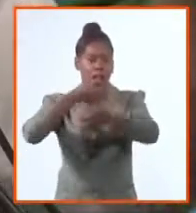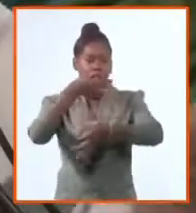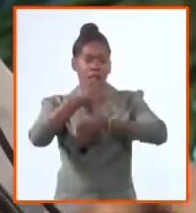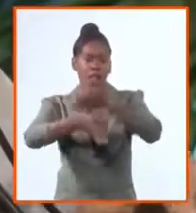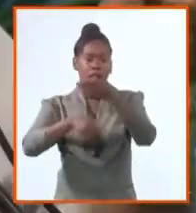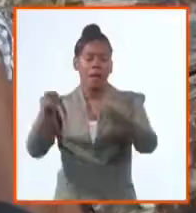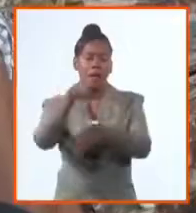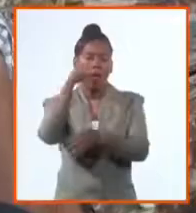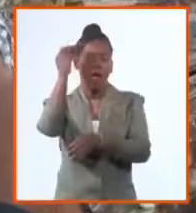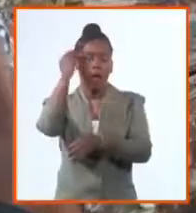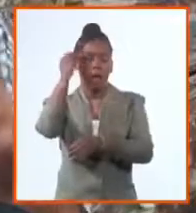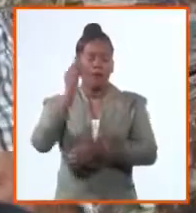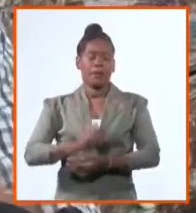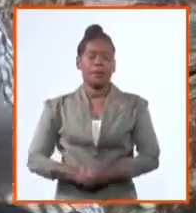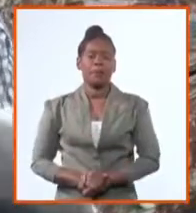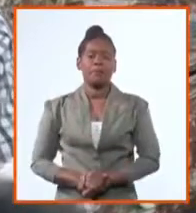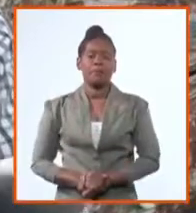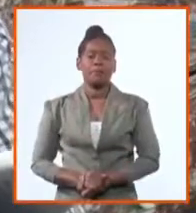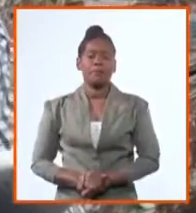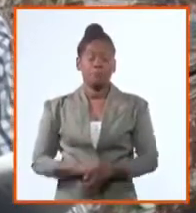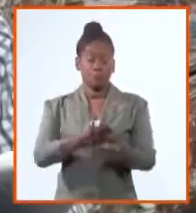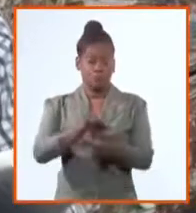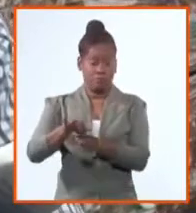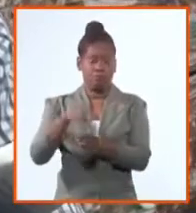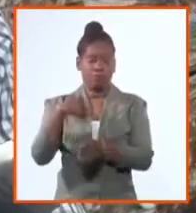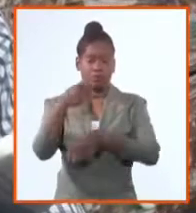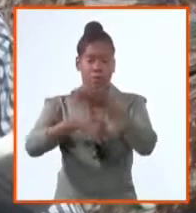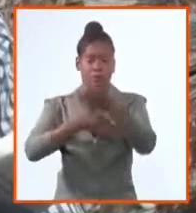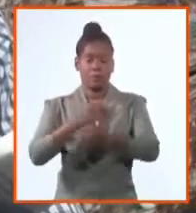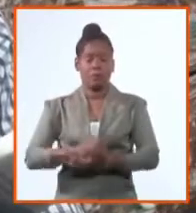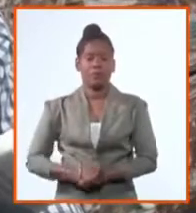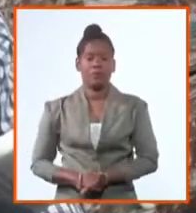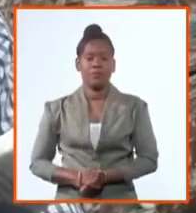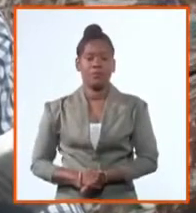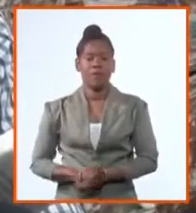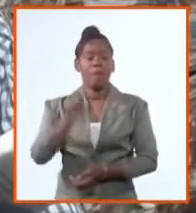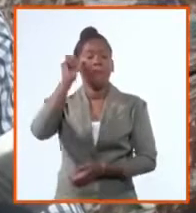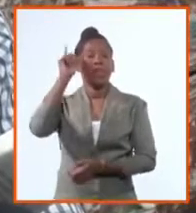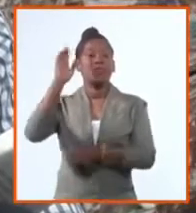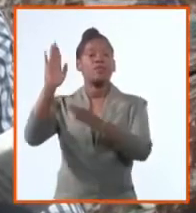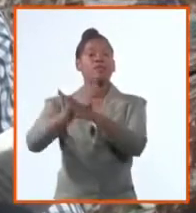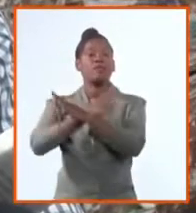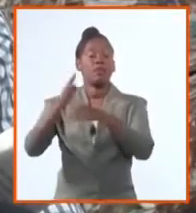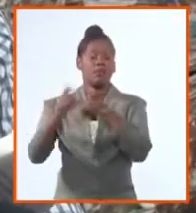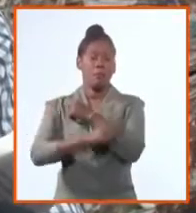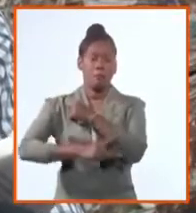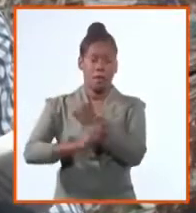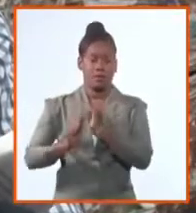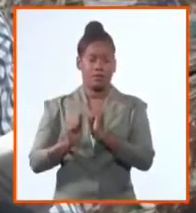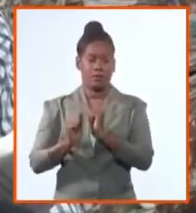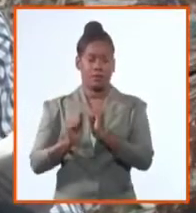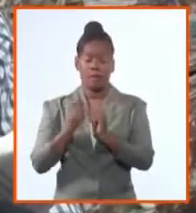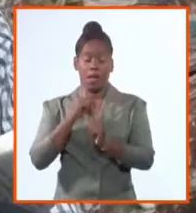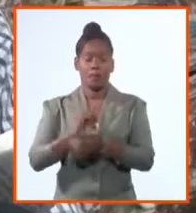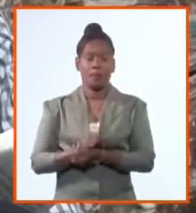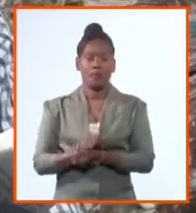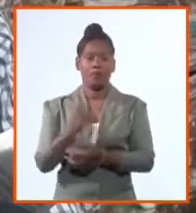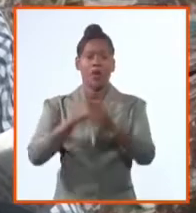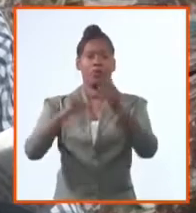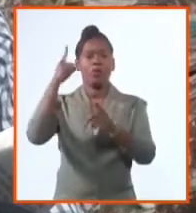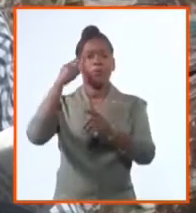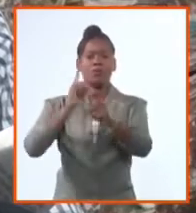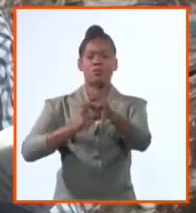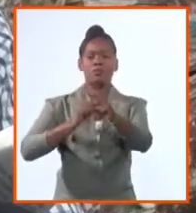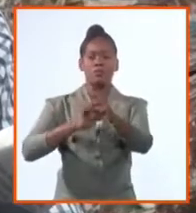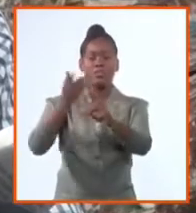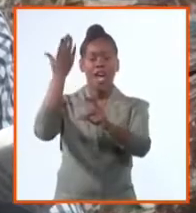la experiencia de la URSS, la experiencia de Europa Oriental. No se puede tener el criterio simplista de que todo lo que se hizo en la URSS fue un disparate